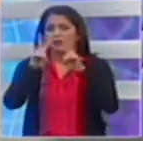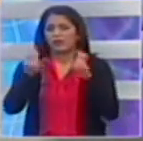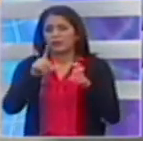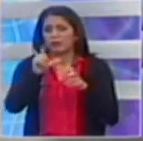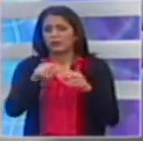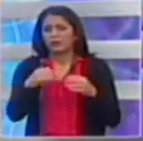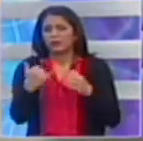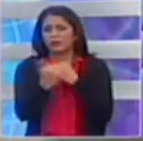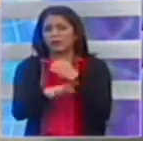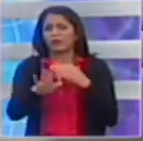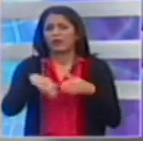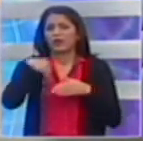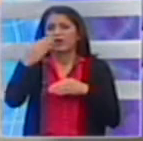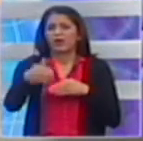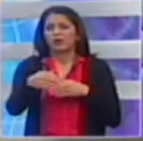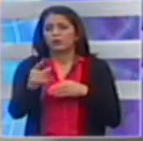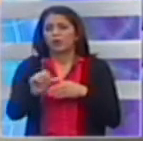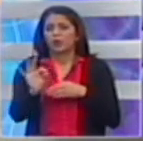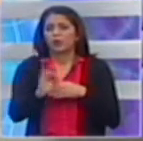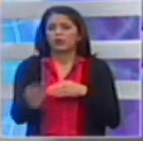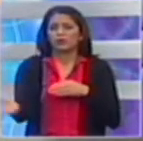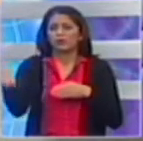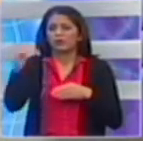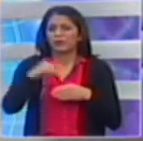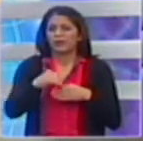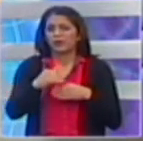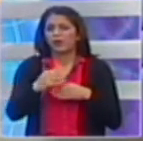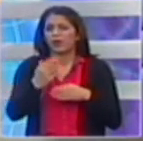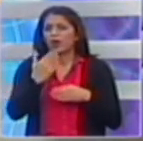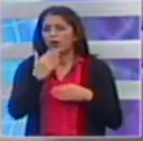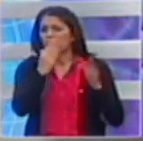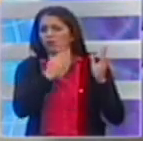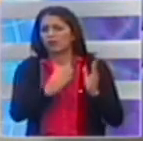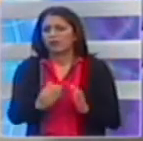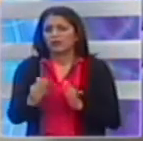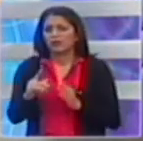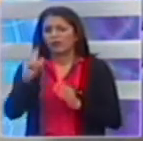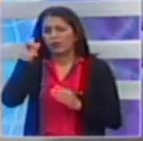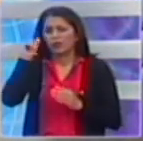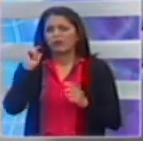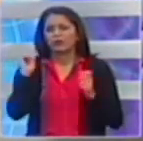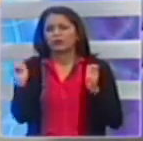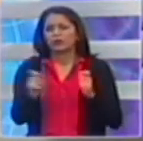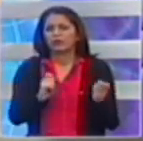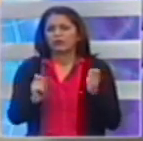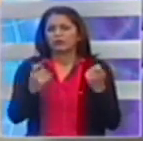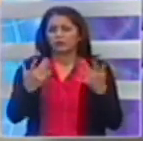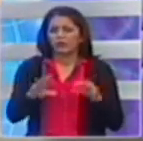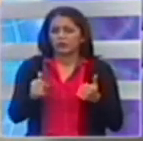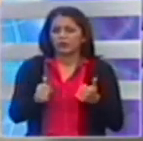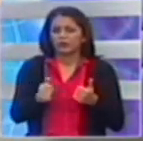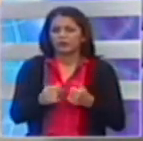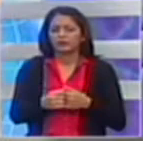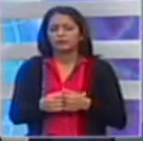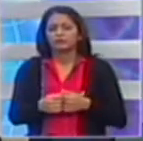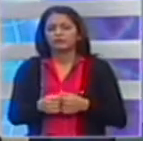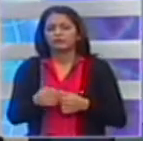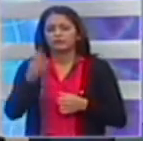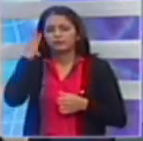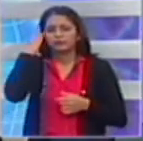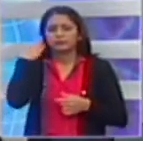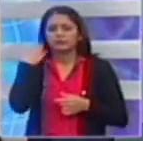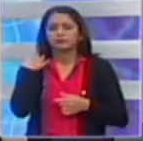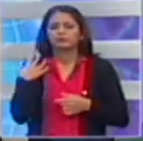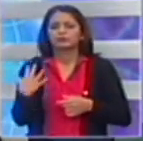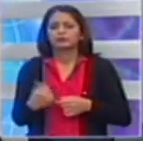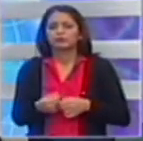estas declaraciones que ha hecho, se podrá concretar en la práctica? ¿Ya gobernando? ¿Ya en el terreno, como se dice? Hay muchos escepticismos